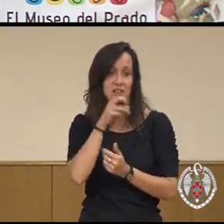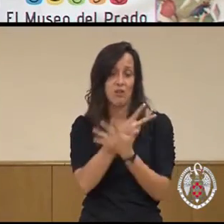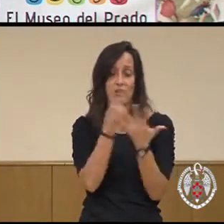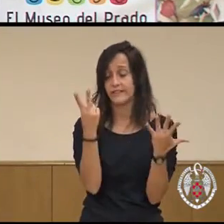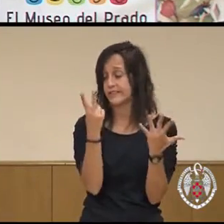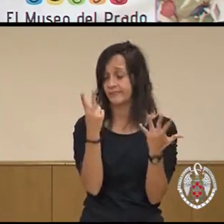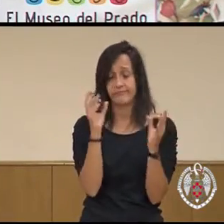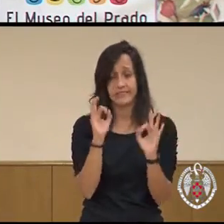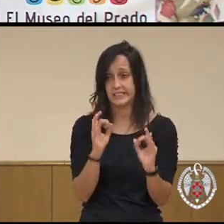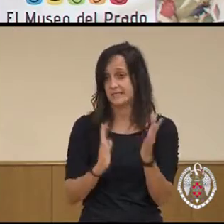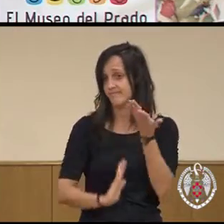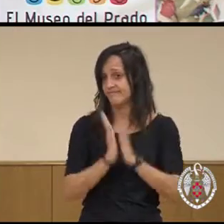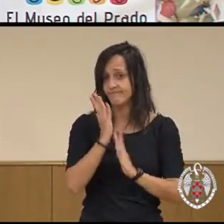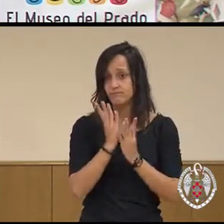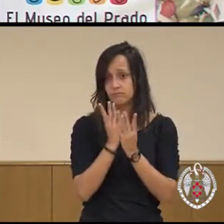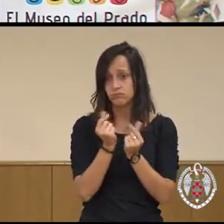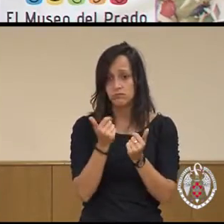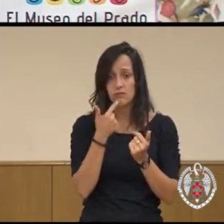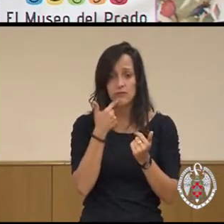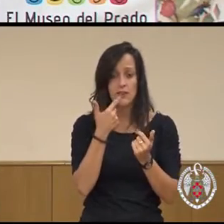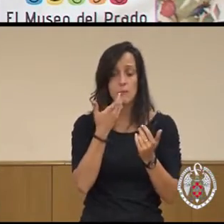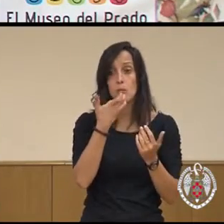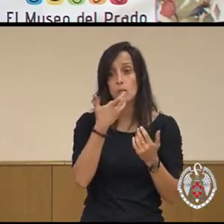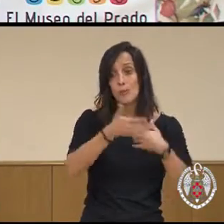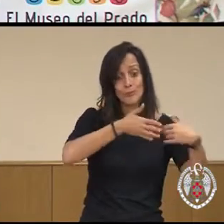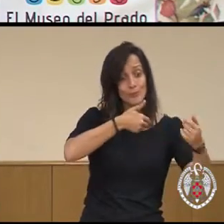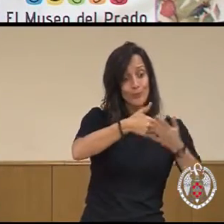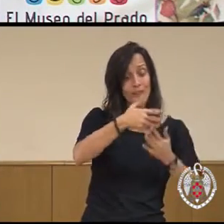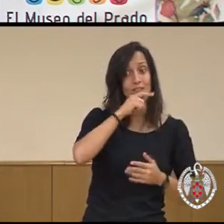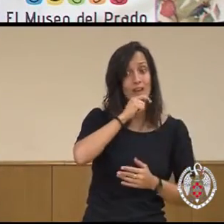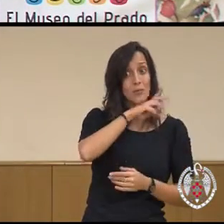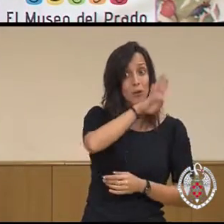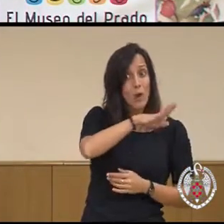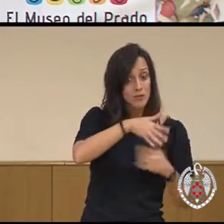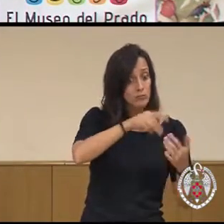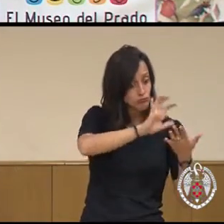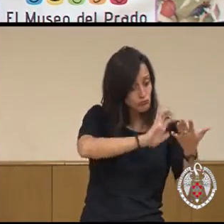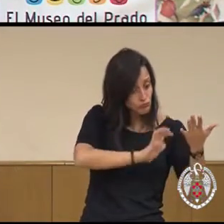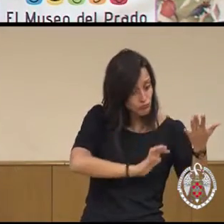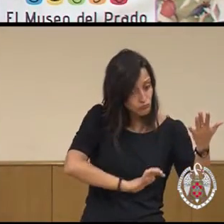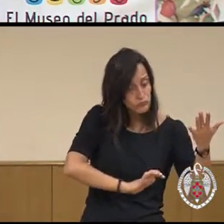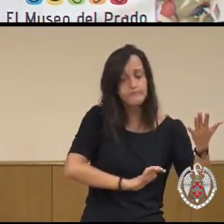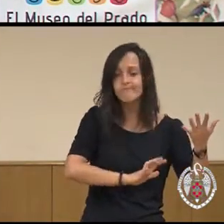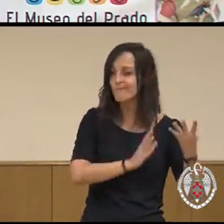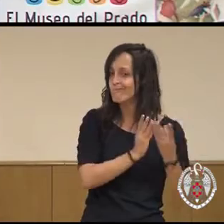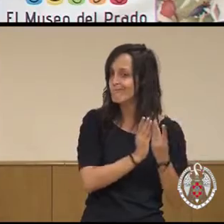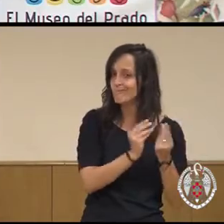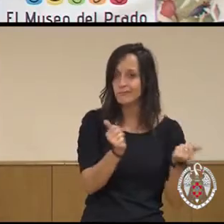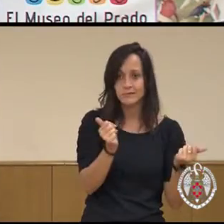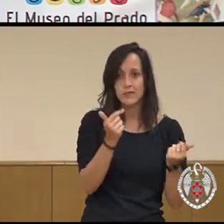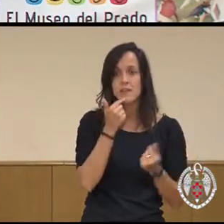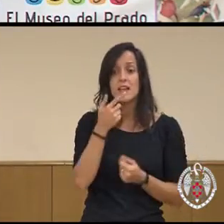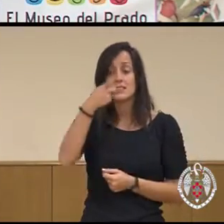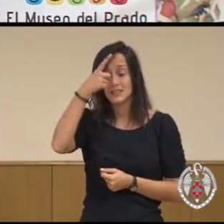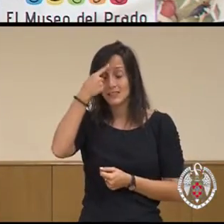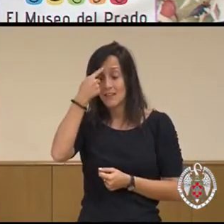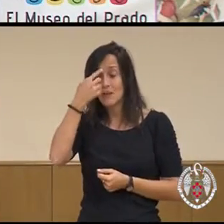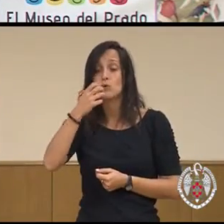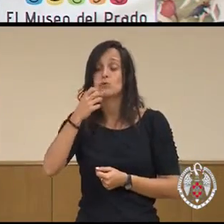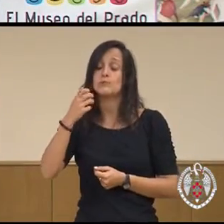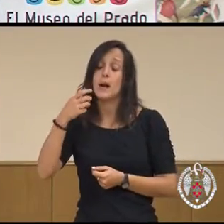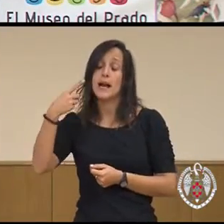siempre. Allí se perdieron las composiciones de Felipe IV, que también, según lo que sabemos por Lázaro Díaz del Valle, de Velázquez, dirigía su